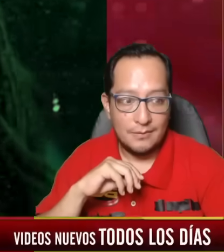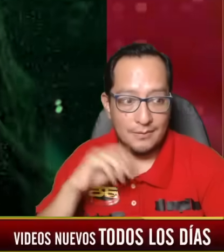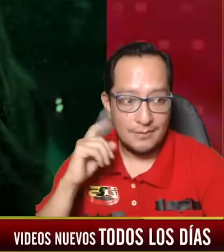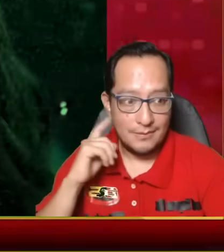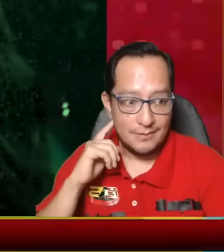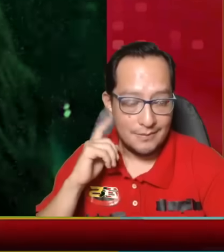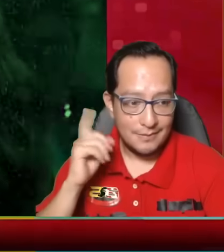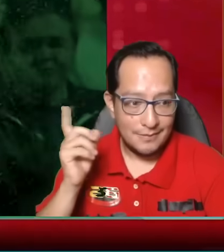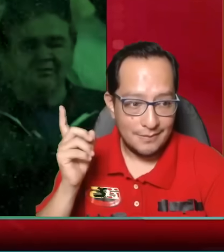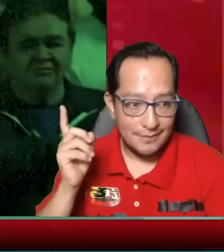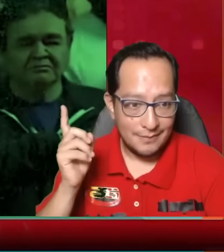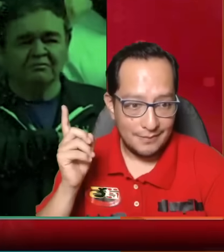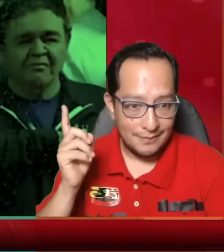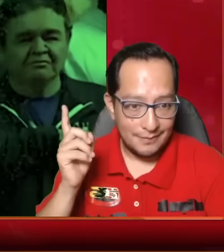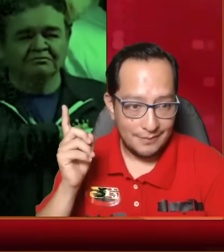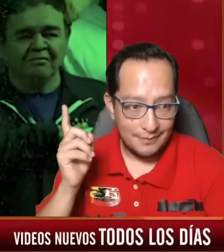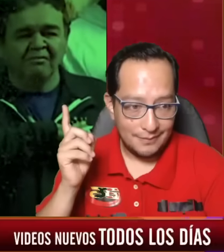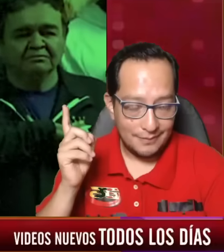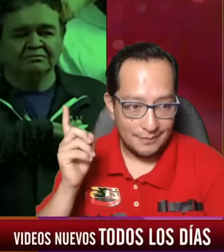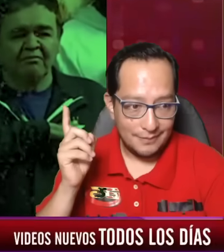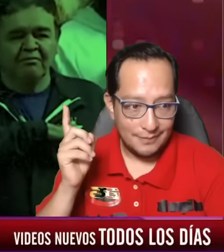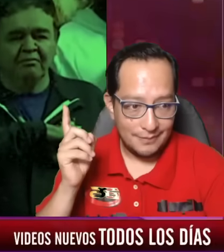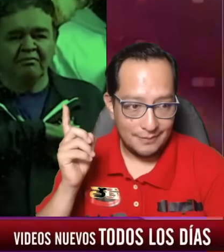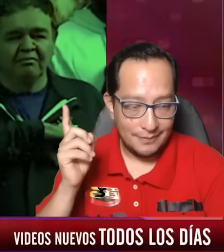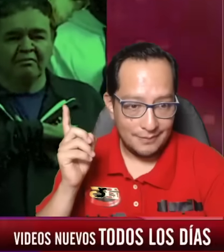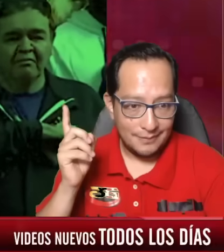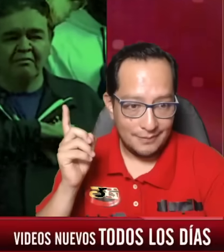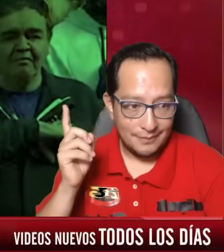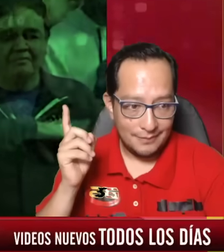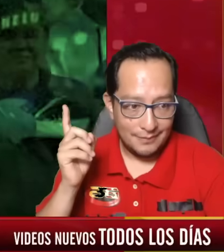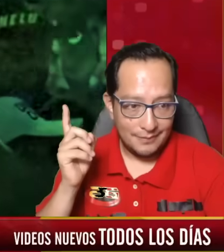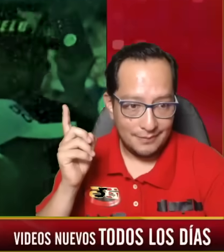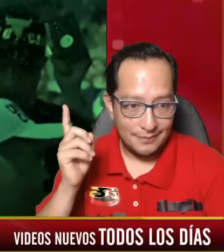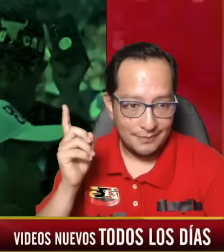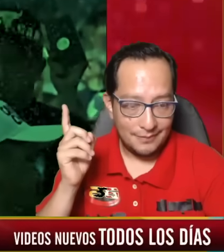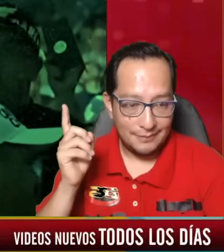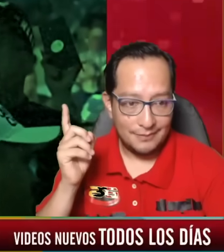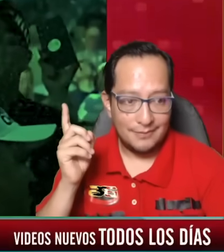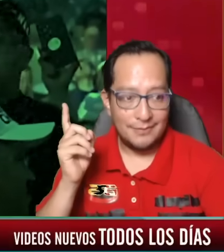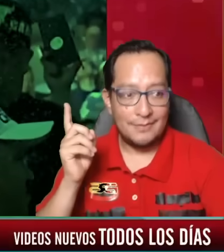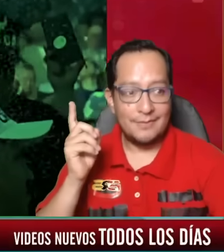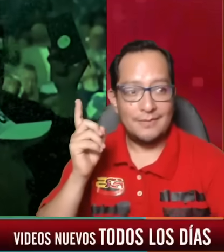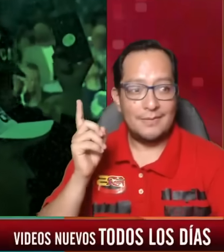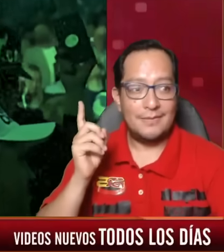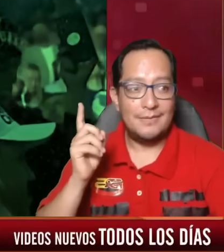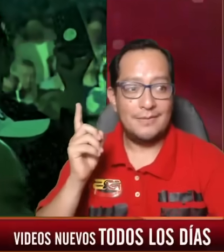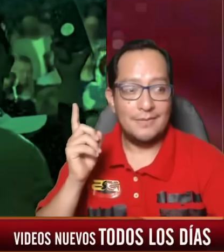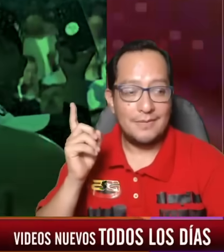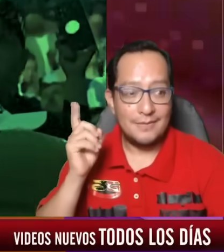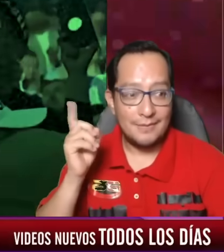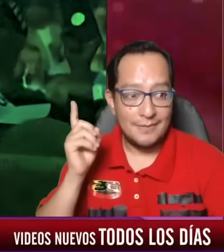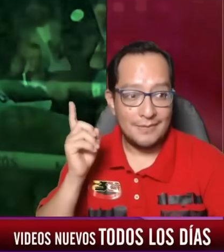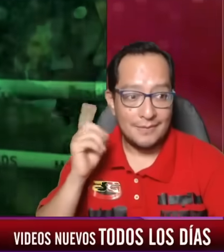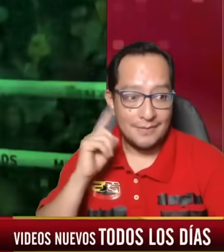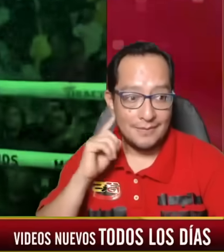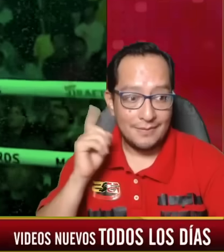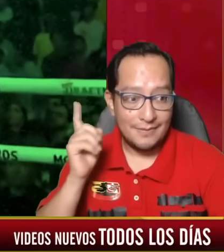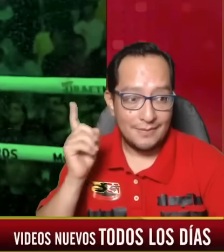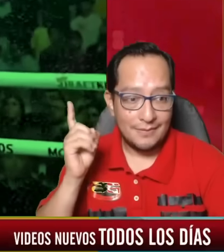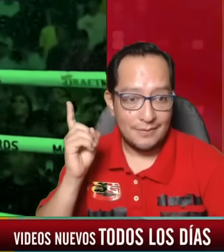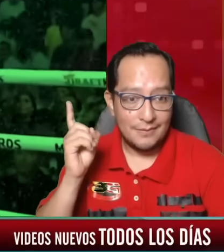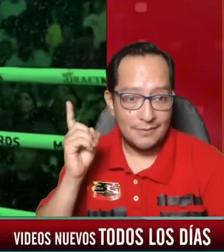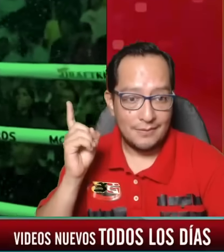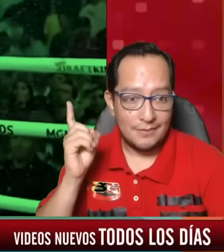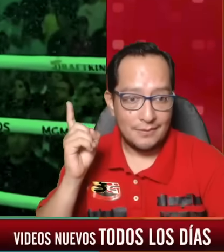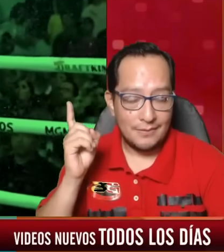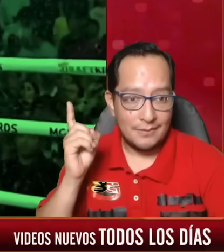bandera y el himno nacional, se detalla que el canto, ejecución, reproducción y circulación del himno nacional se apegará a la ley y música de la versión establecida en dicha ley. La